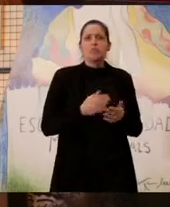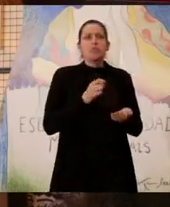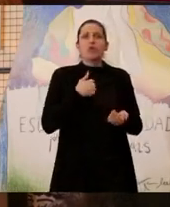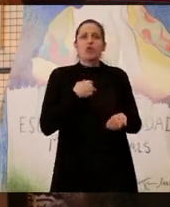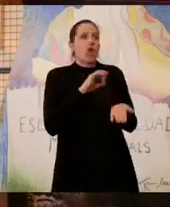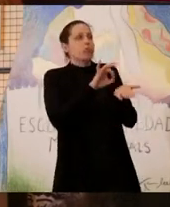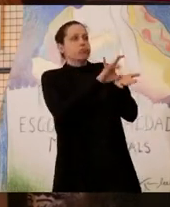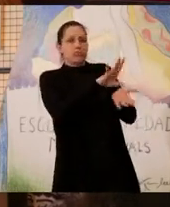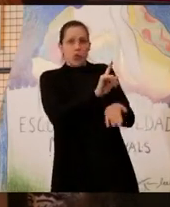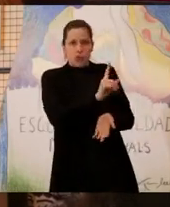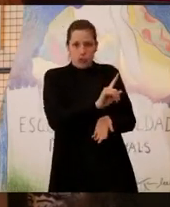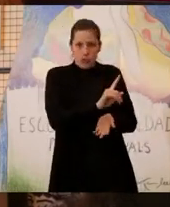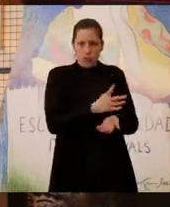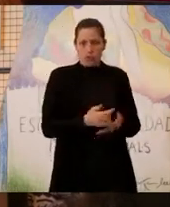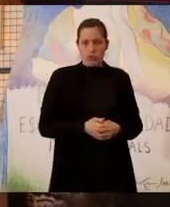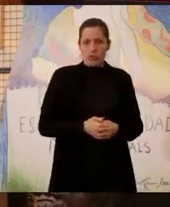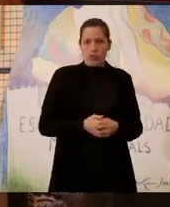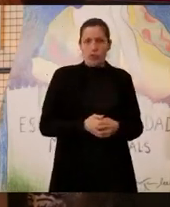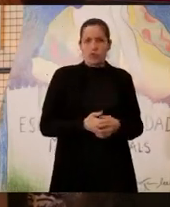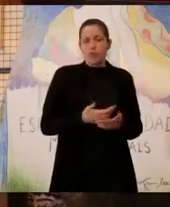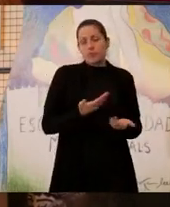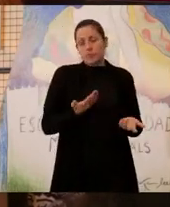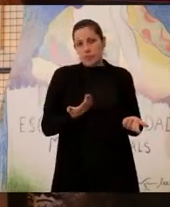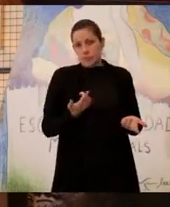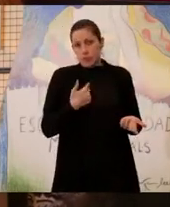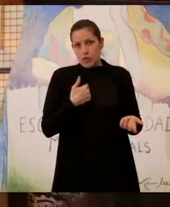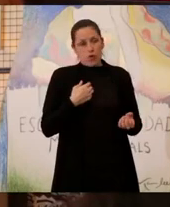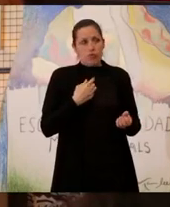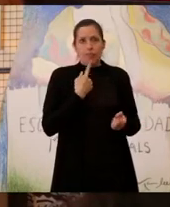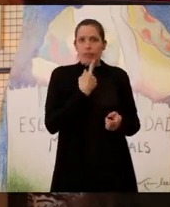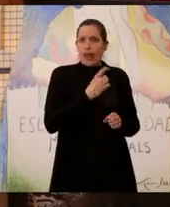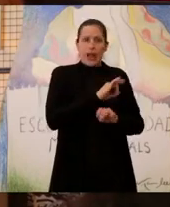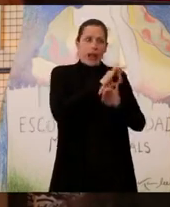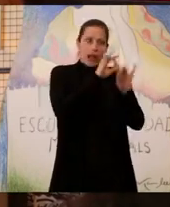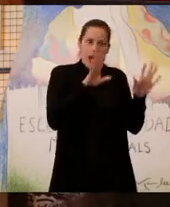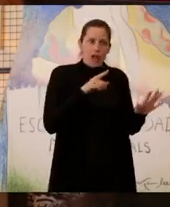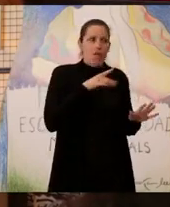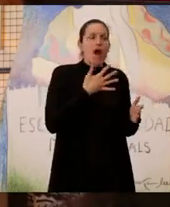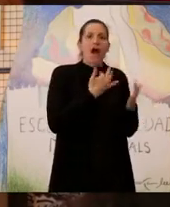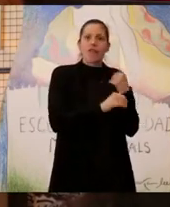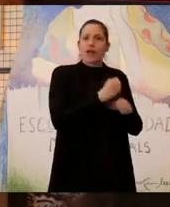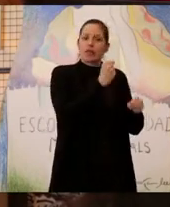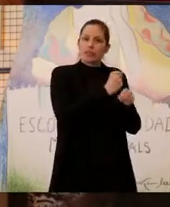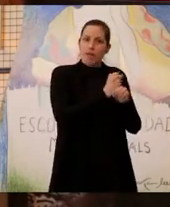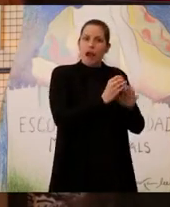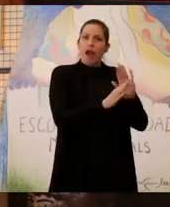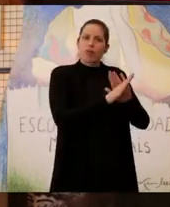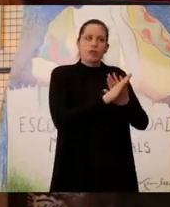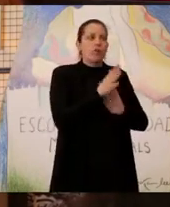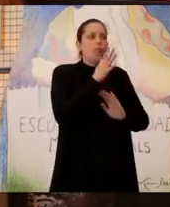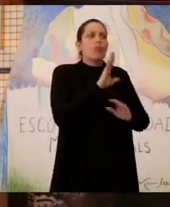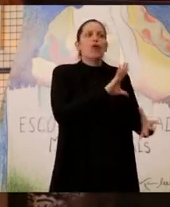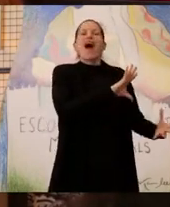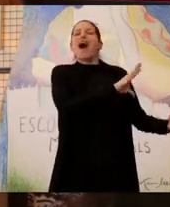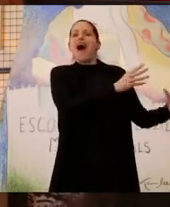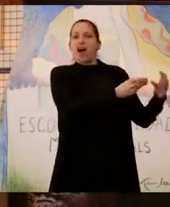en lo mío entonces sobrevivió porque se adaptó algún año de vida que te habrá costado